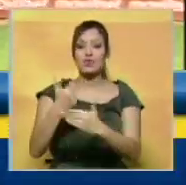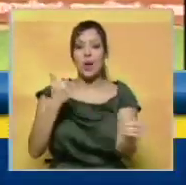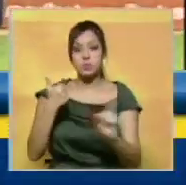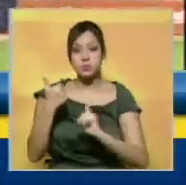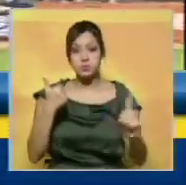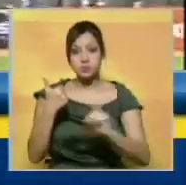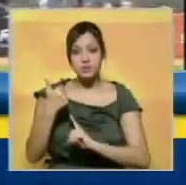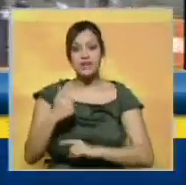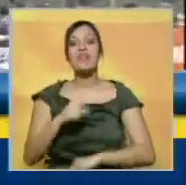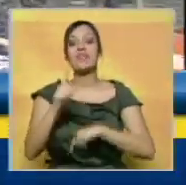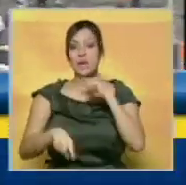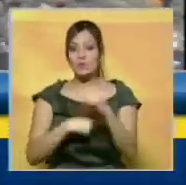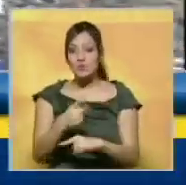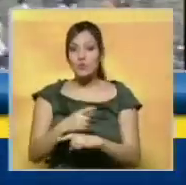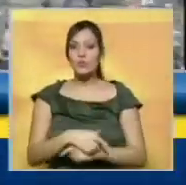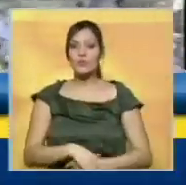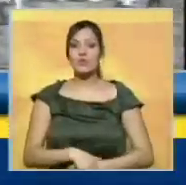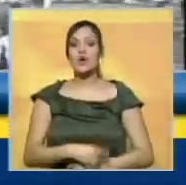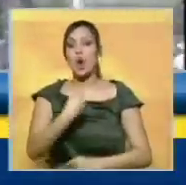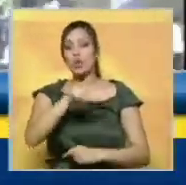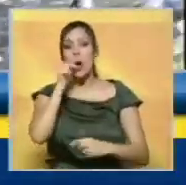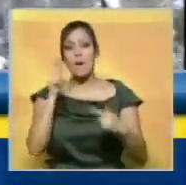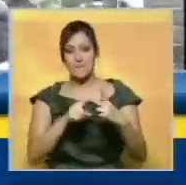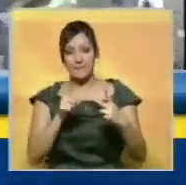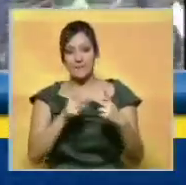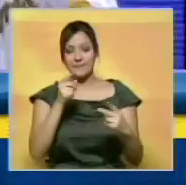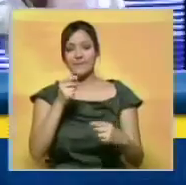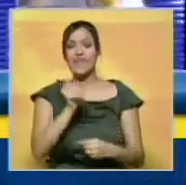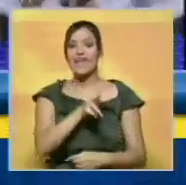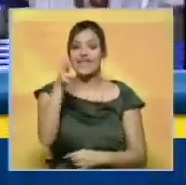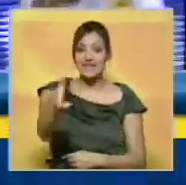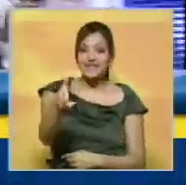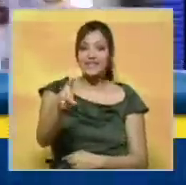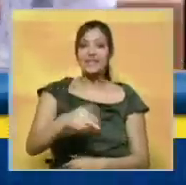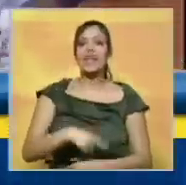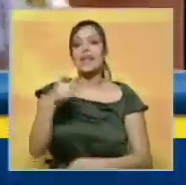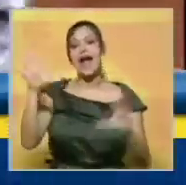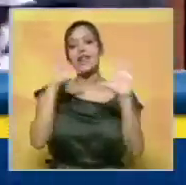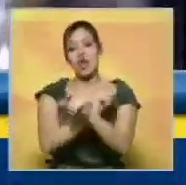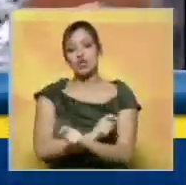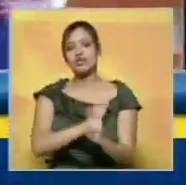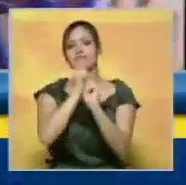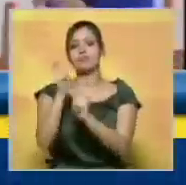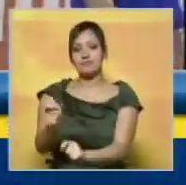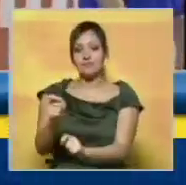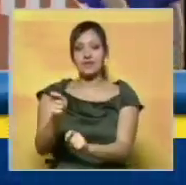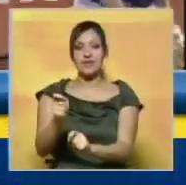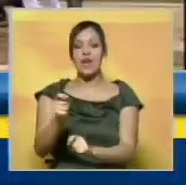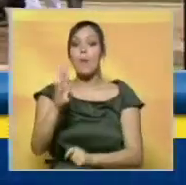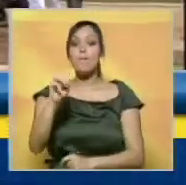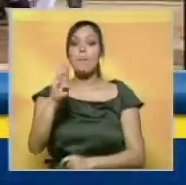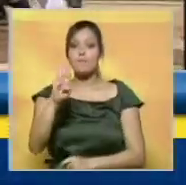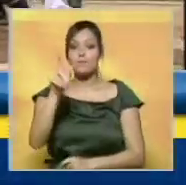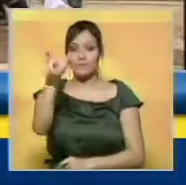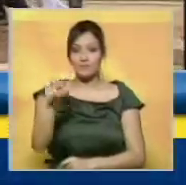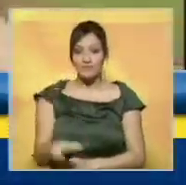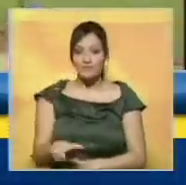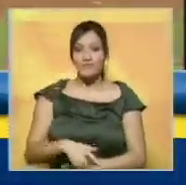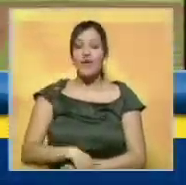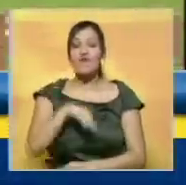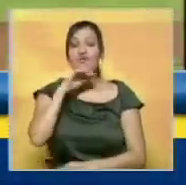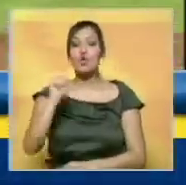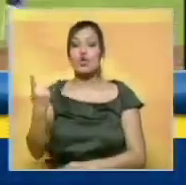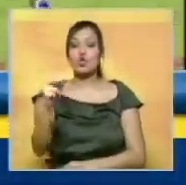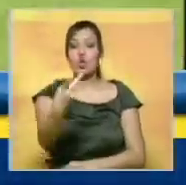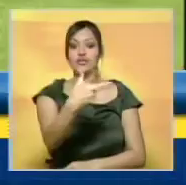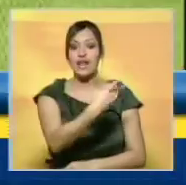Guzmán, luego con imparable de Yanger Solarte que remolcó otra y el turno de la noche llegó en el bate de Bob Abreu, quien con las bases